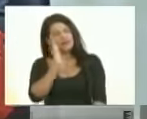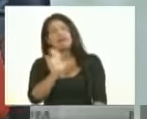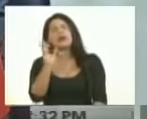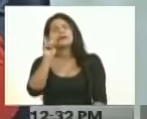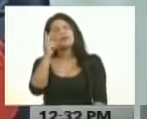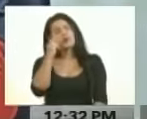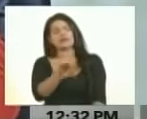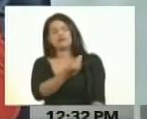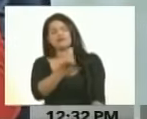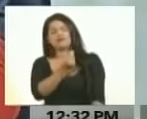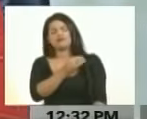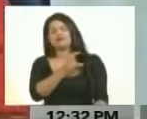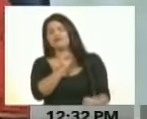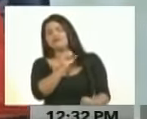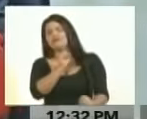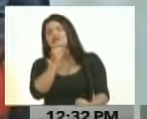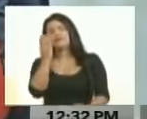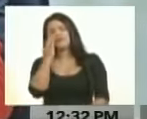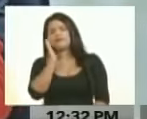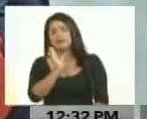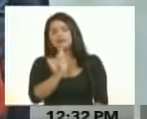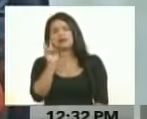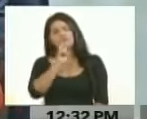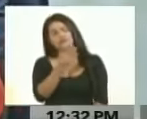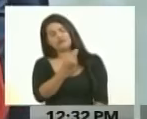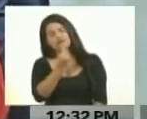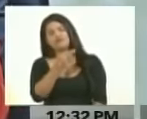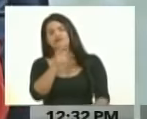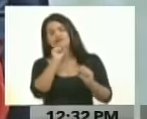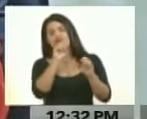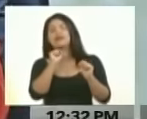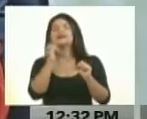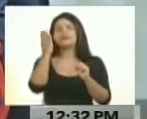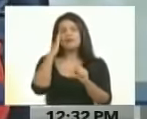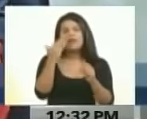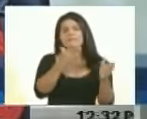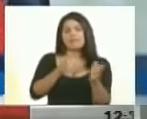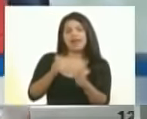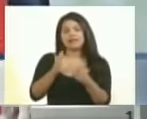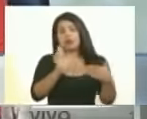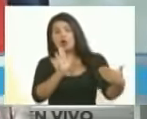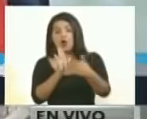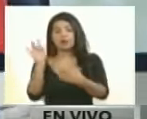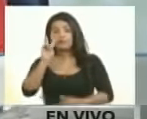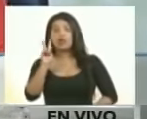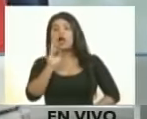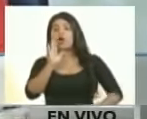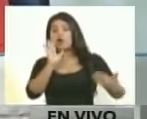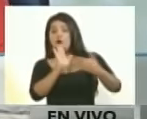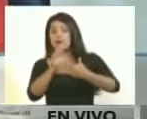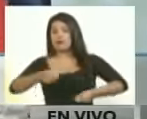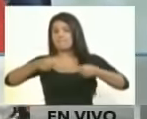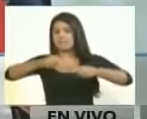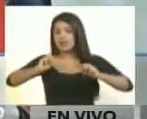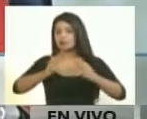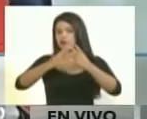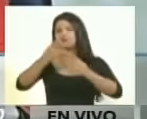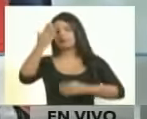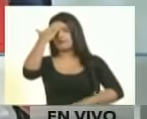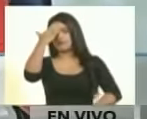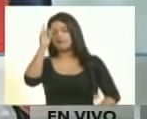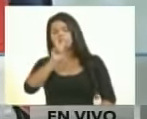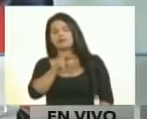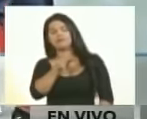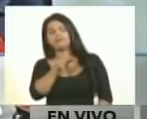esta confabulación, toda esta conspiración para cometer un fraude contra Venezuela y el Mercosur, solicita a